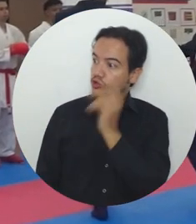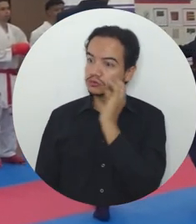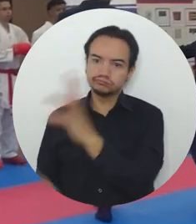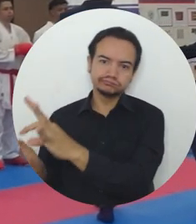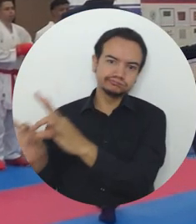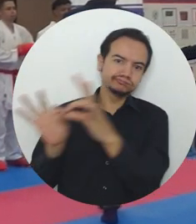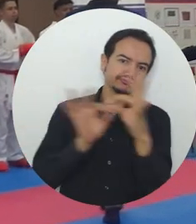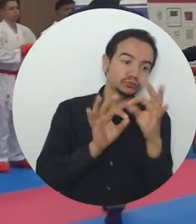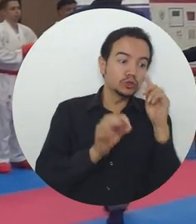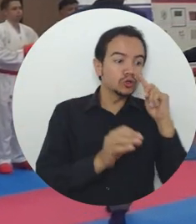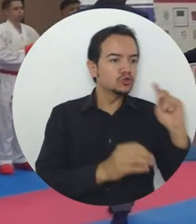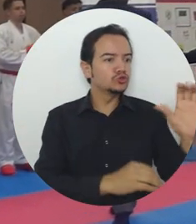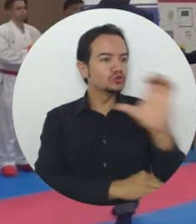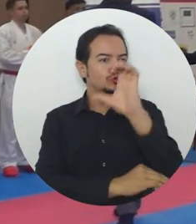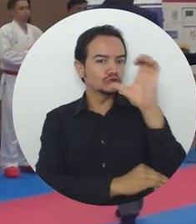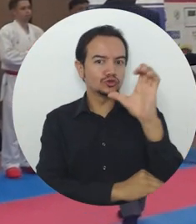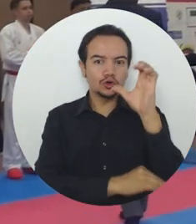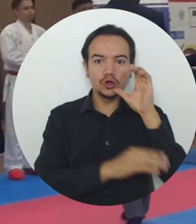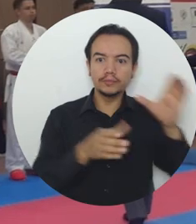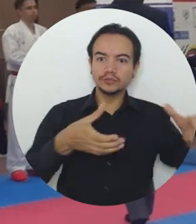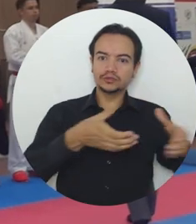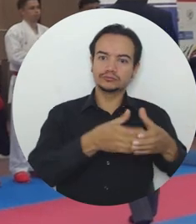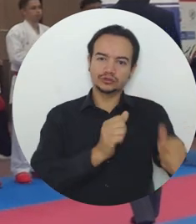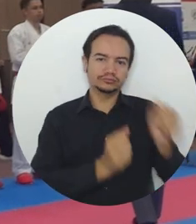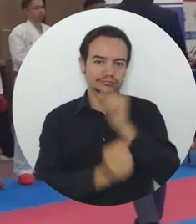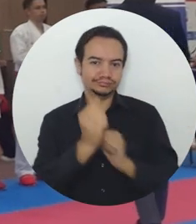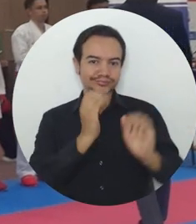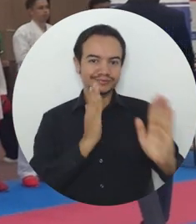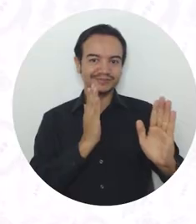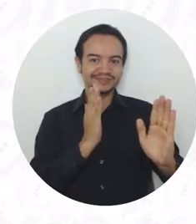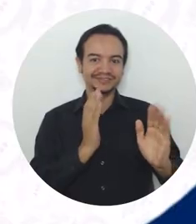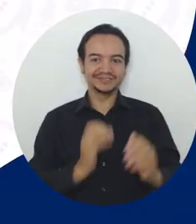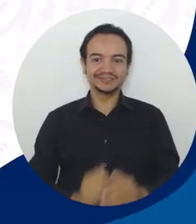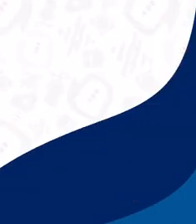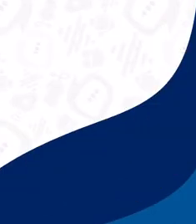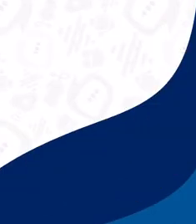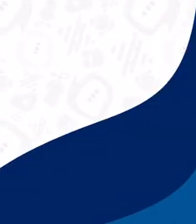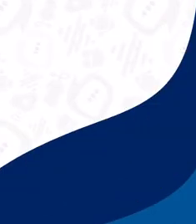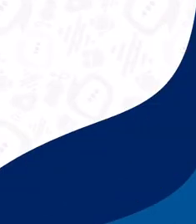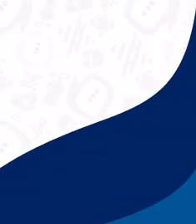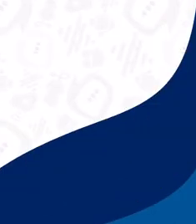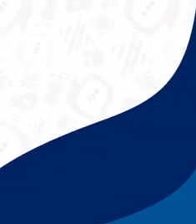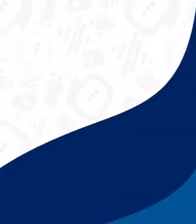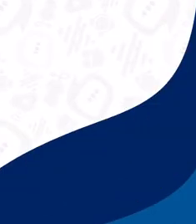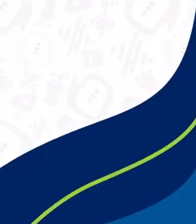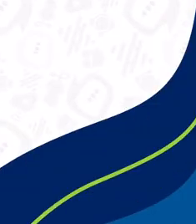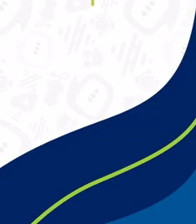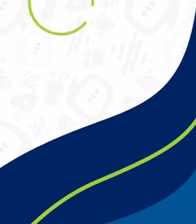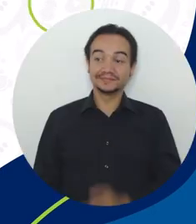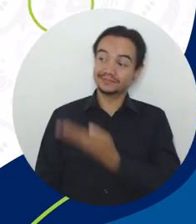fueron convocados a la Selección Colombia de esta disciplina deportiva.